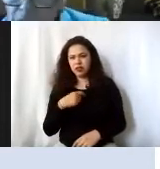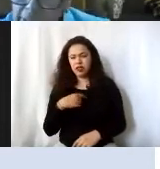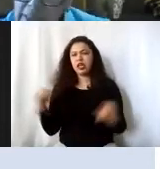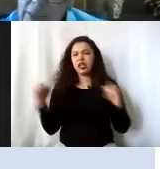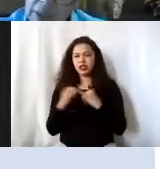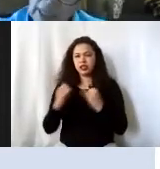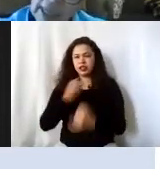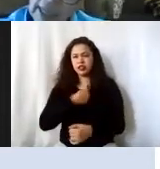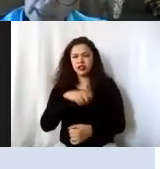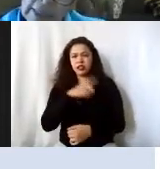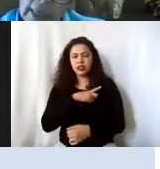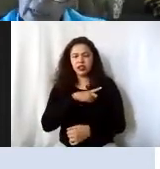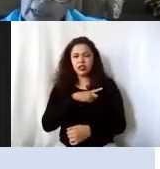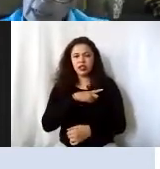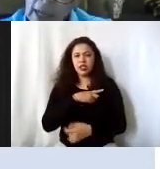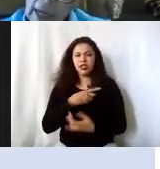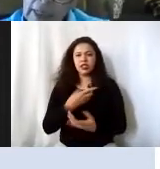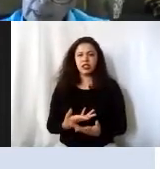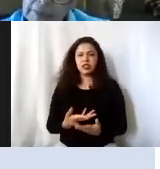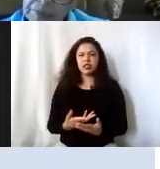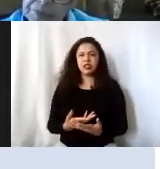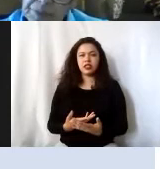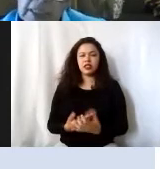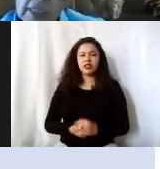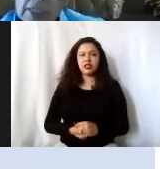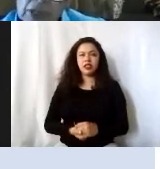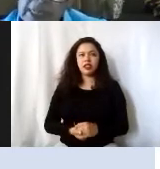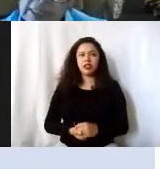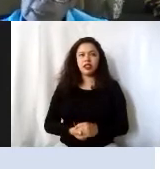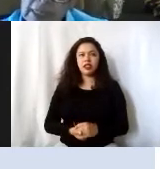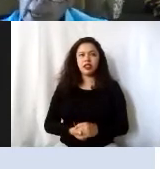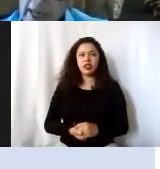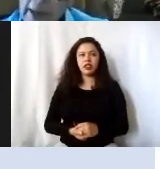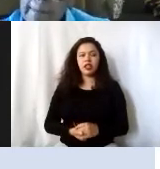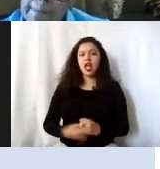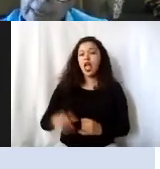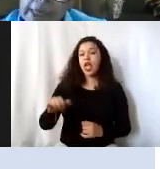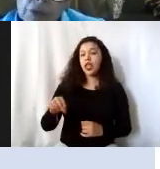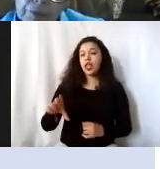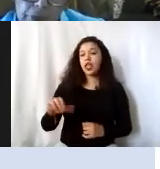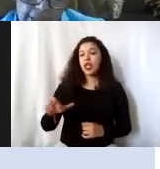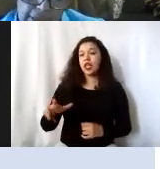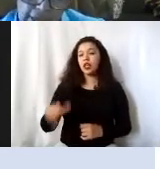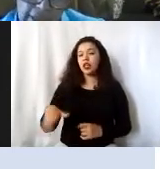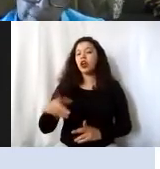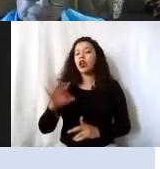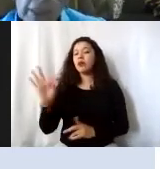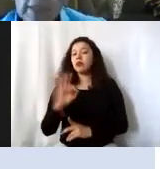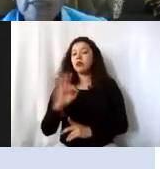salud, es al indicador al que se le da menor